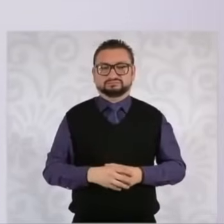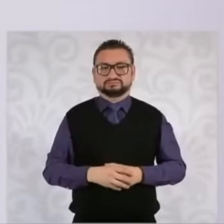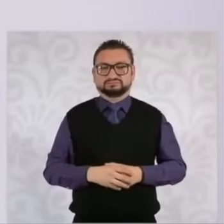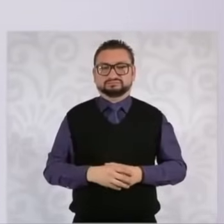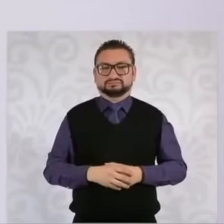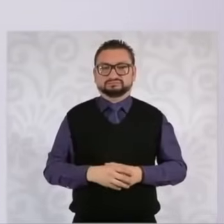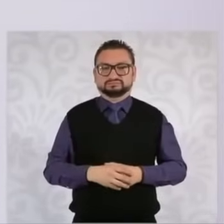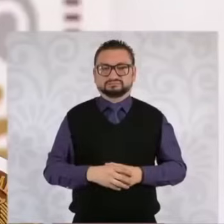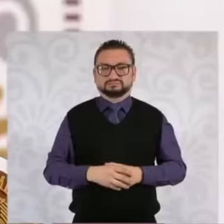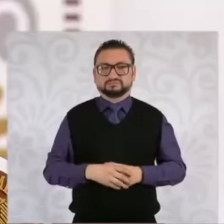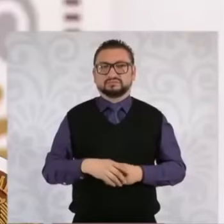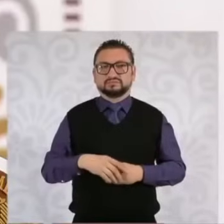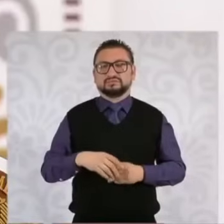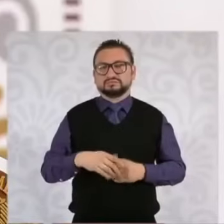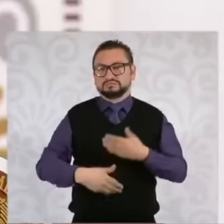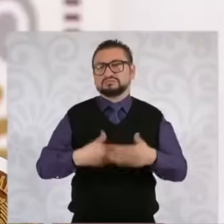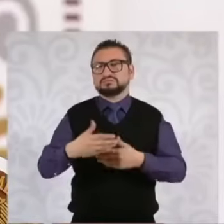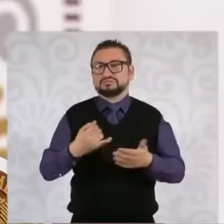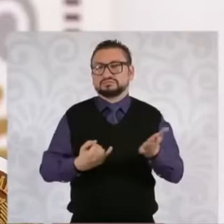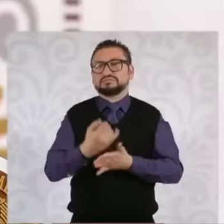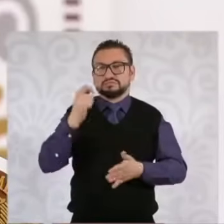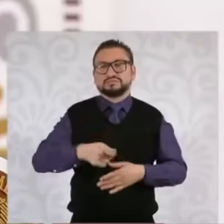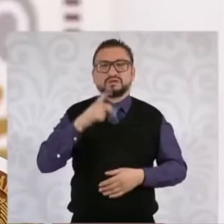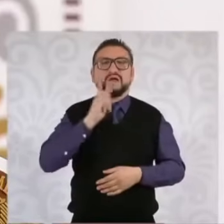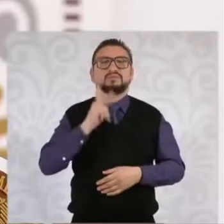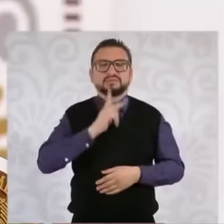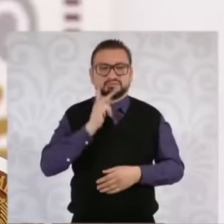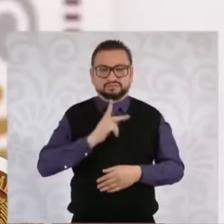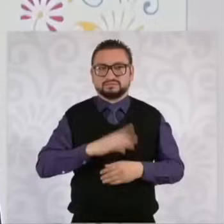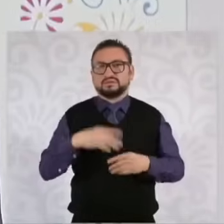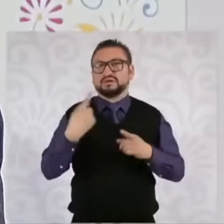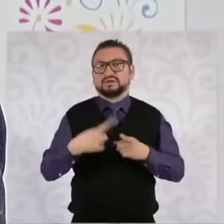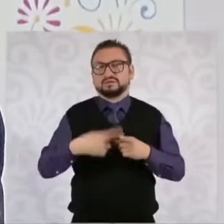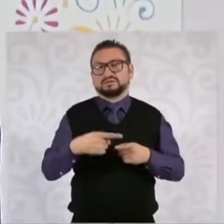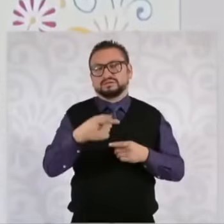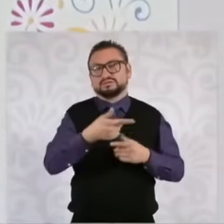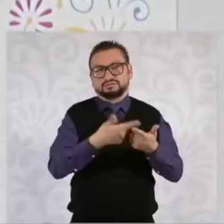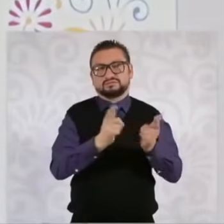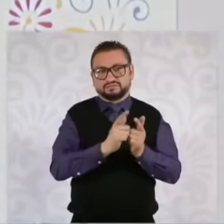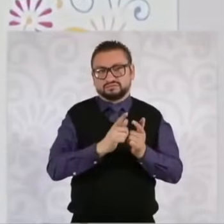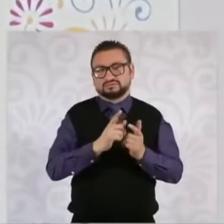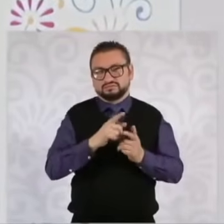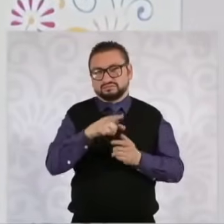pues vamos a ver la sentencia de hoy, ¿no? Pues a un narco.